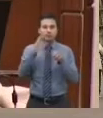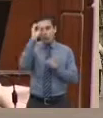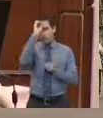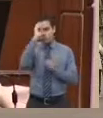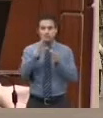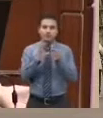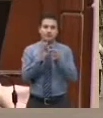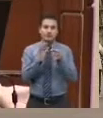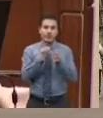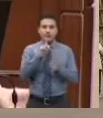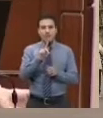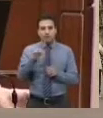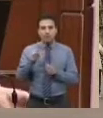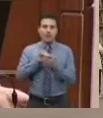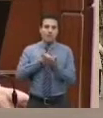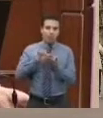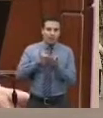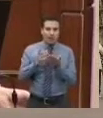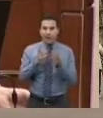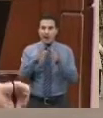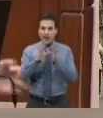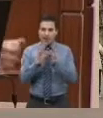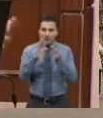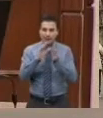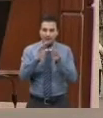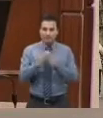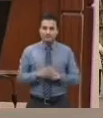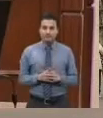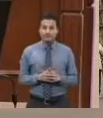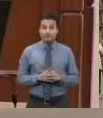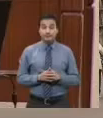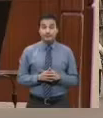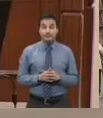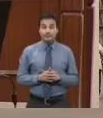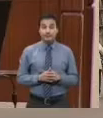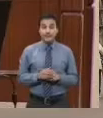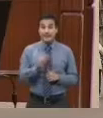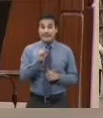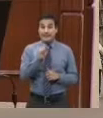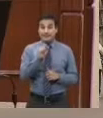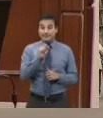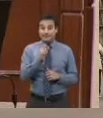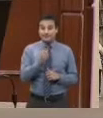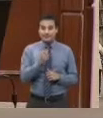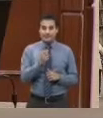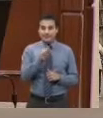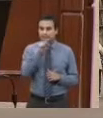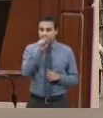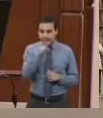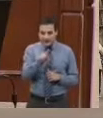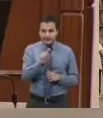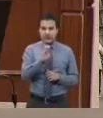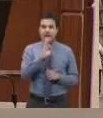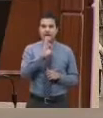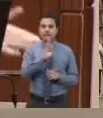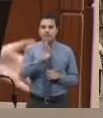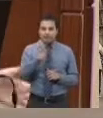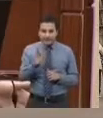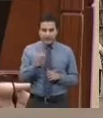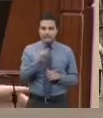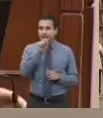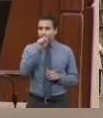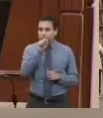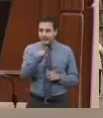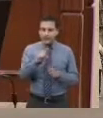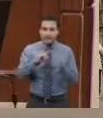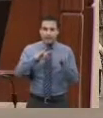a favor de este partido. Y también se hace en las mismas fechas y en similares horarios. Y todo esto, como se